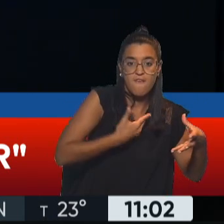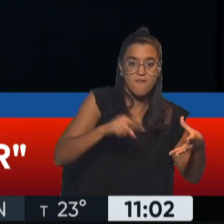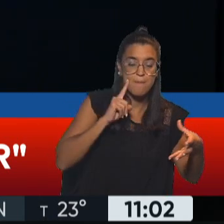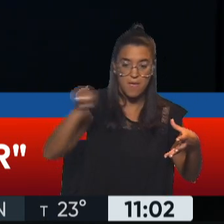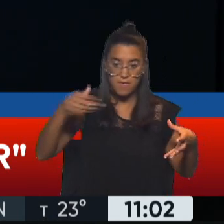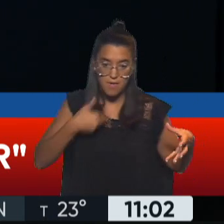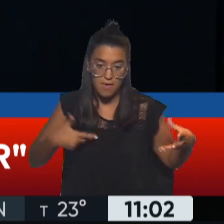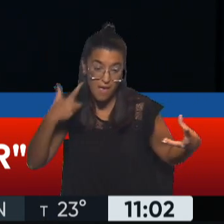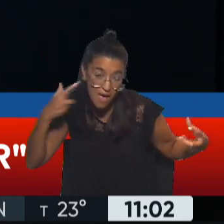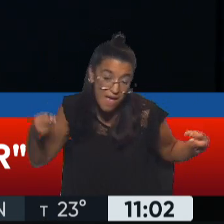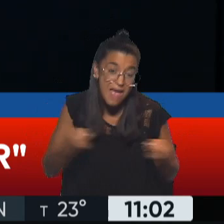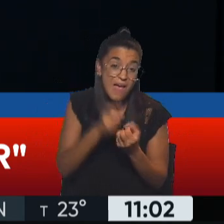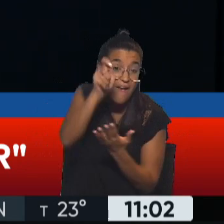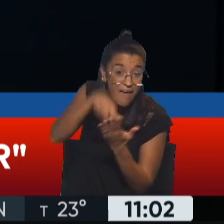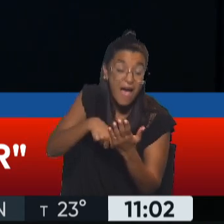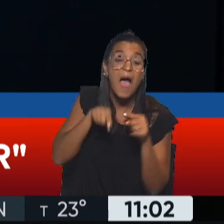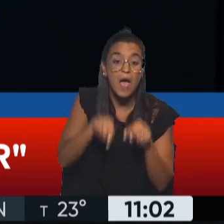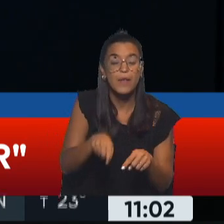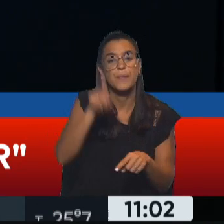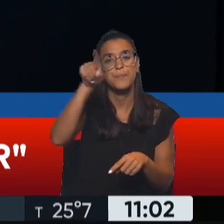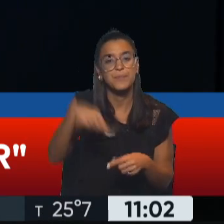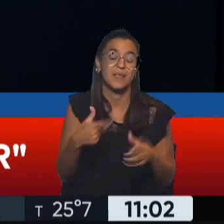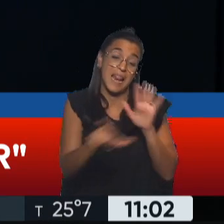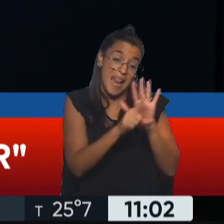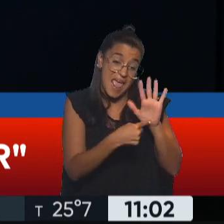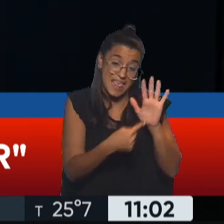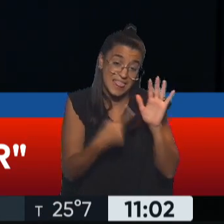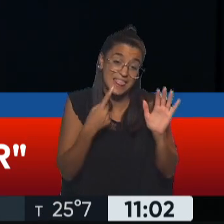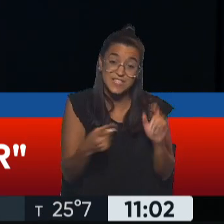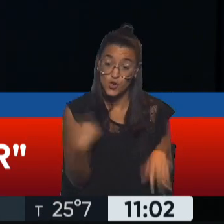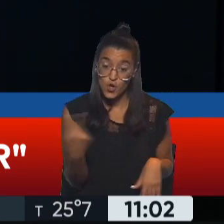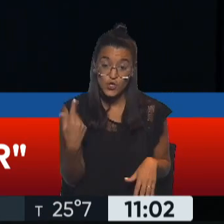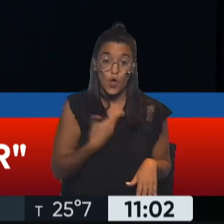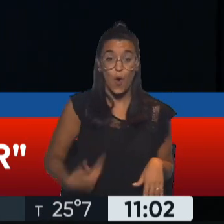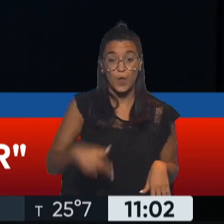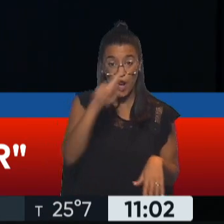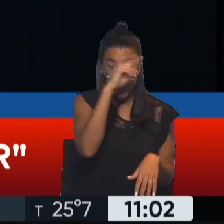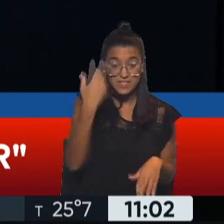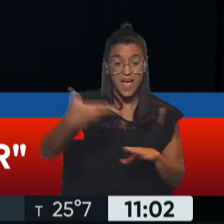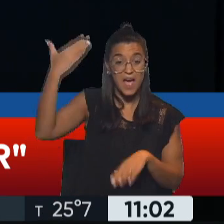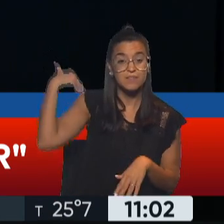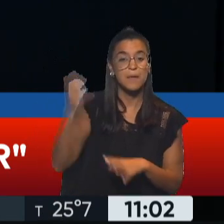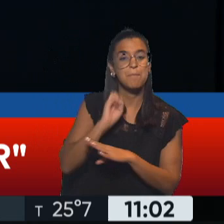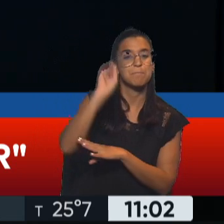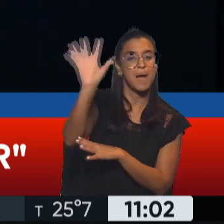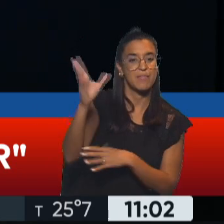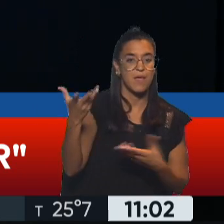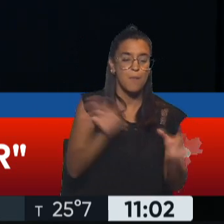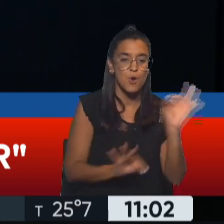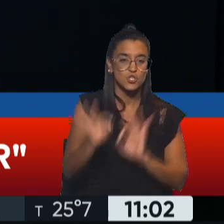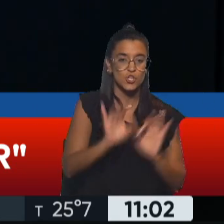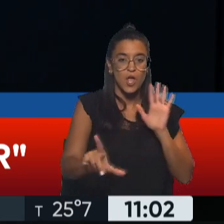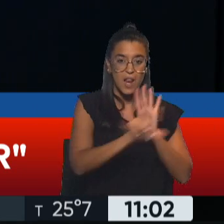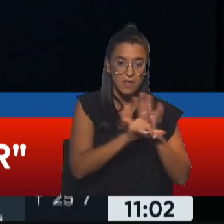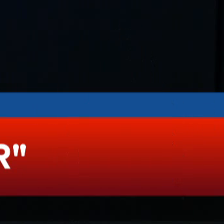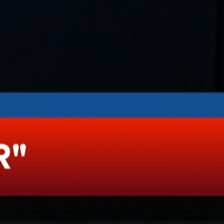Internacional, tendrá, y esto es por ley, dado que nosotros mismos del Gobierno Nacional en su momento enviamos un proyecto de ley que